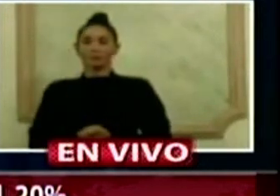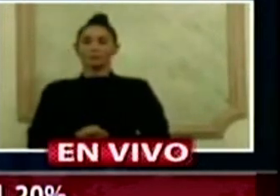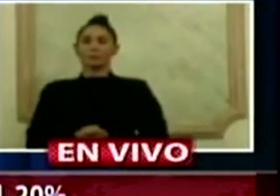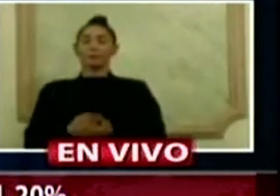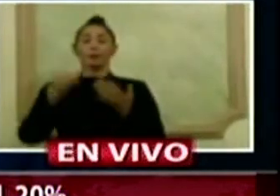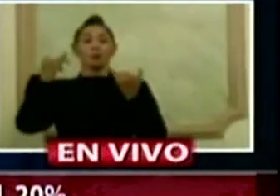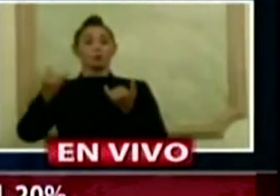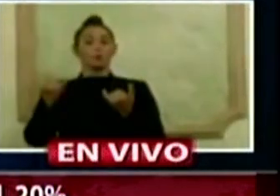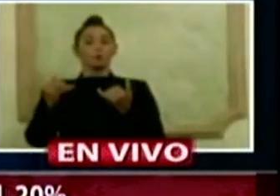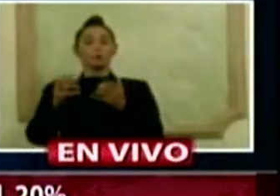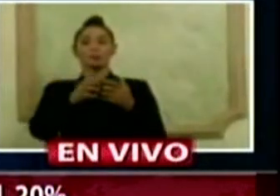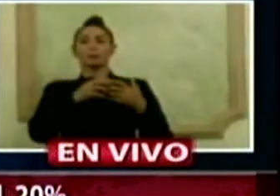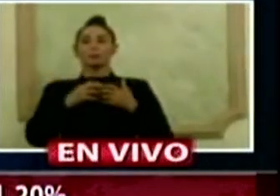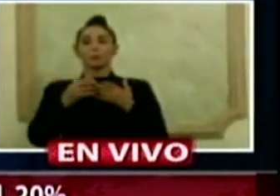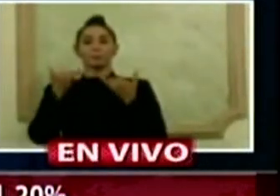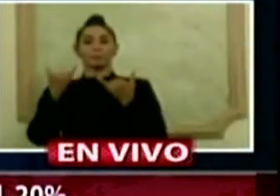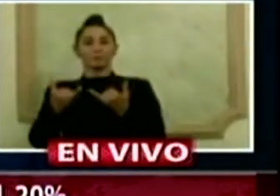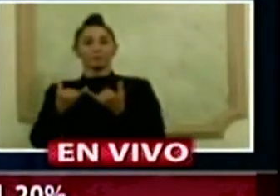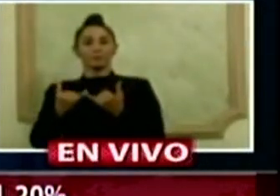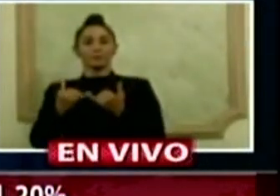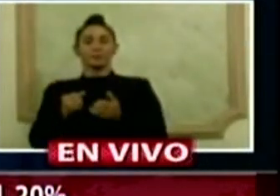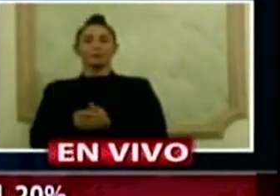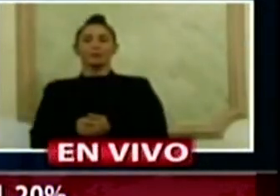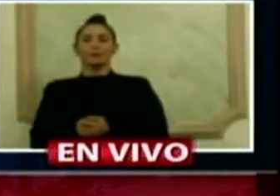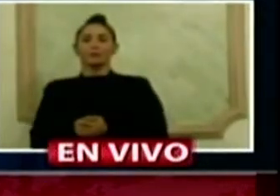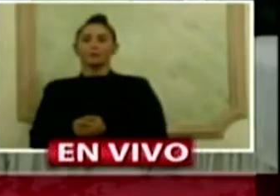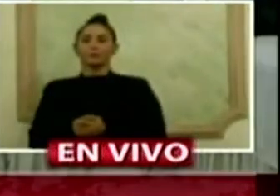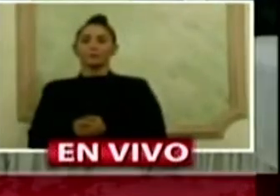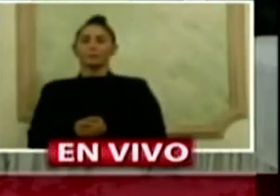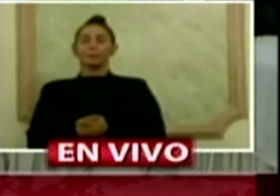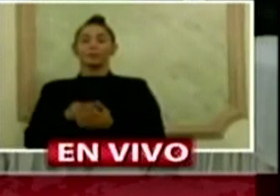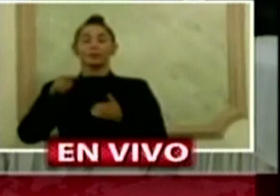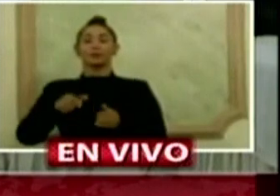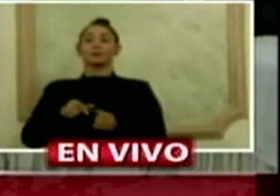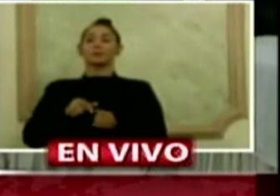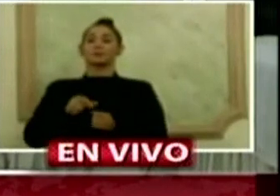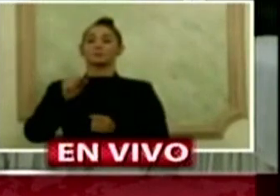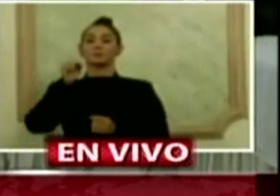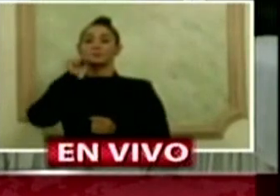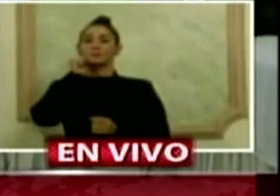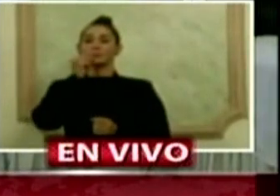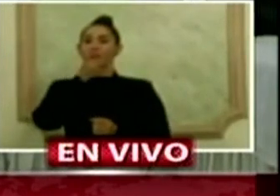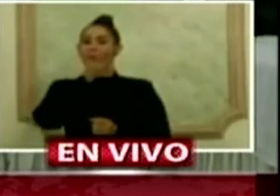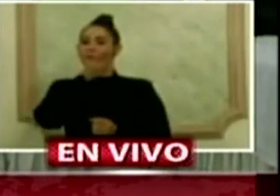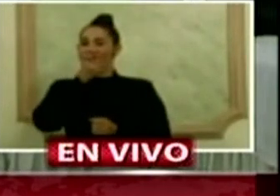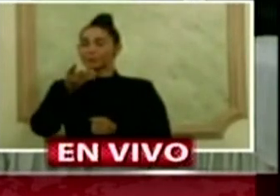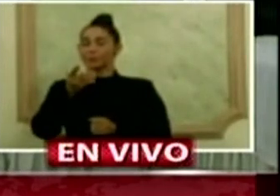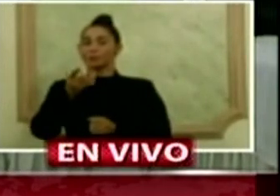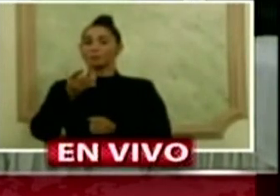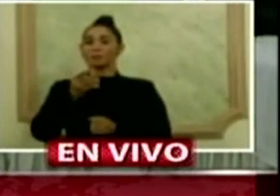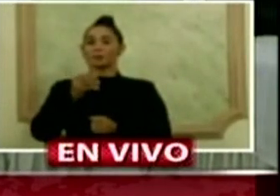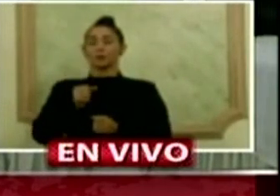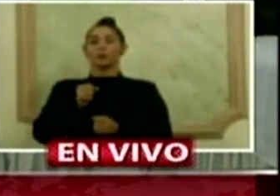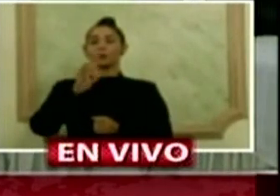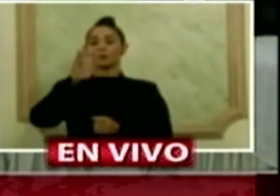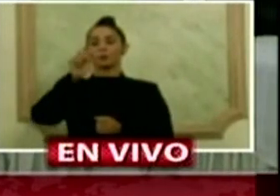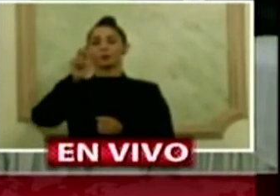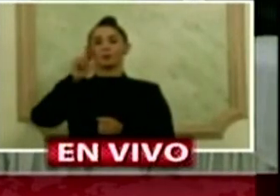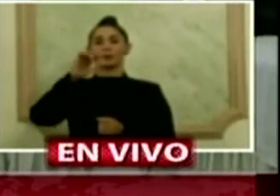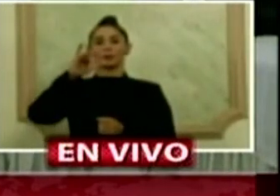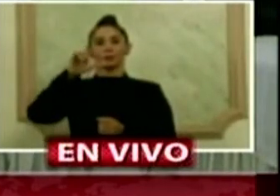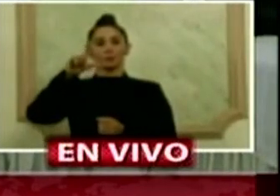en esta rueda de prensa, nuestra alcaldesa de la ciudad de Santo Domingo, Carolina Mejía.